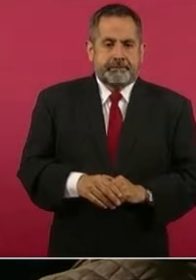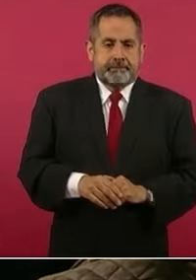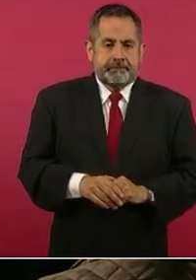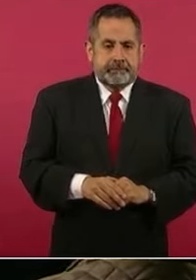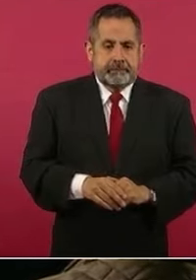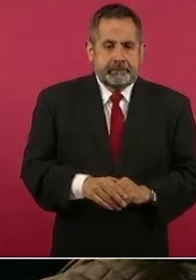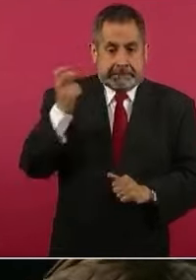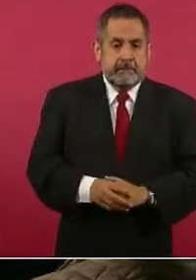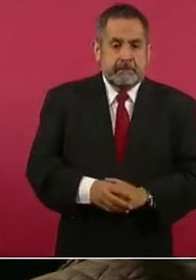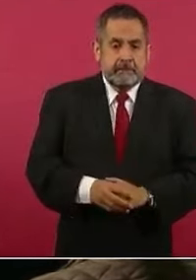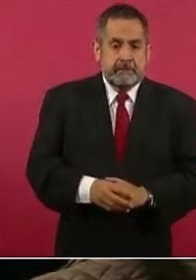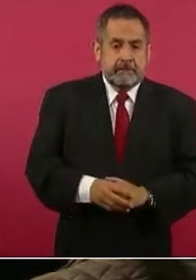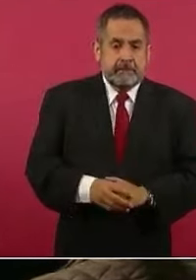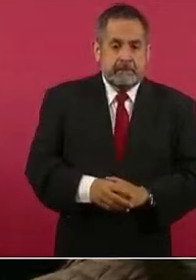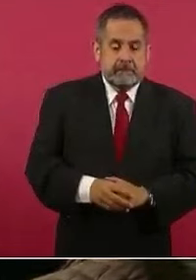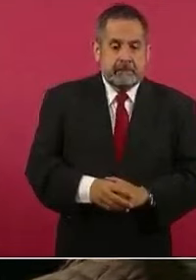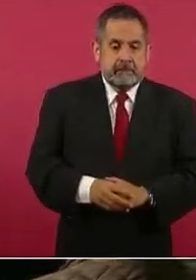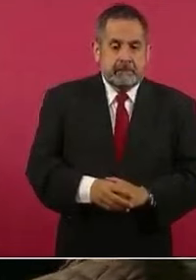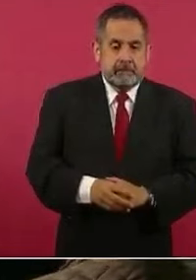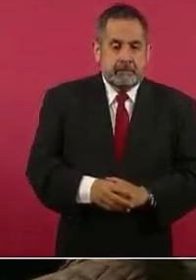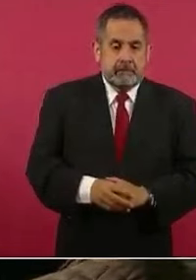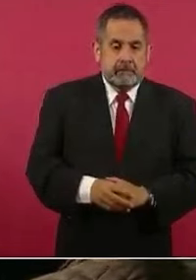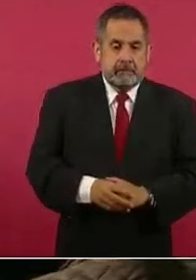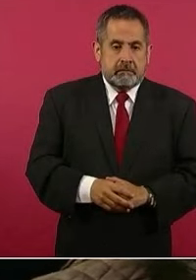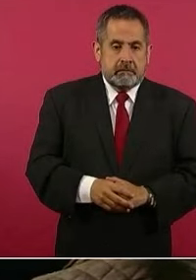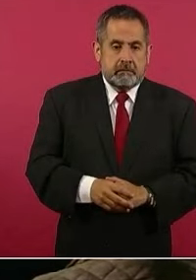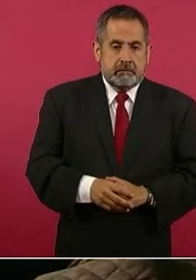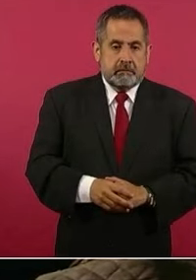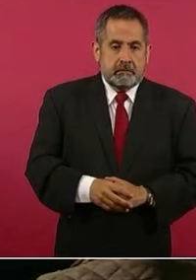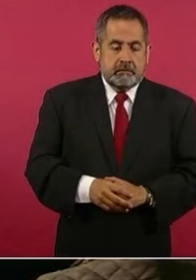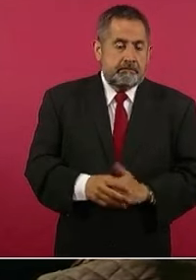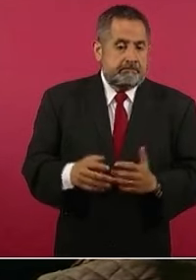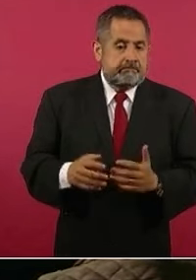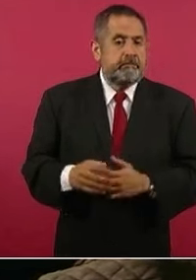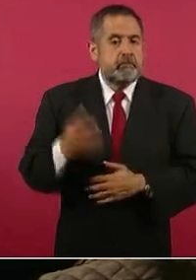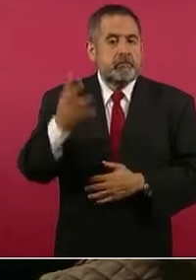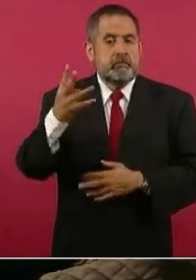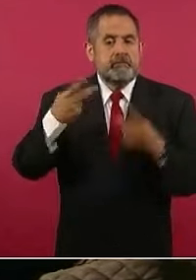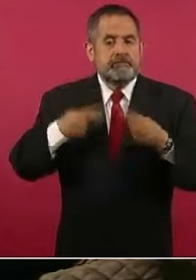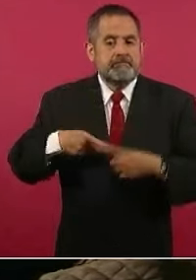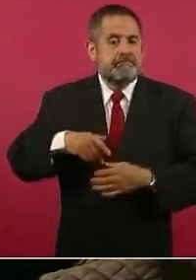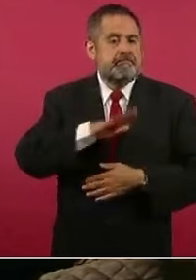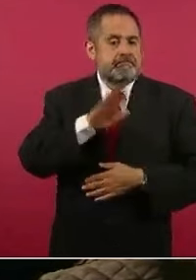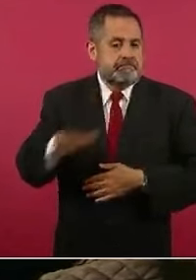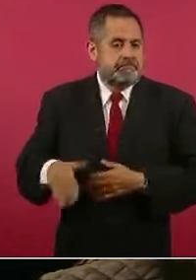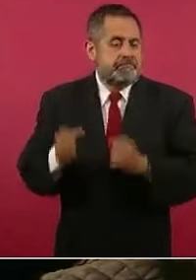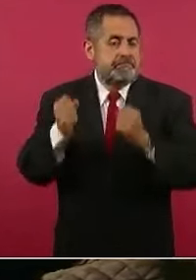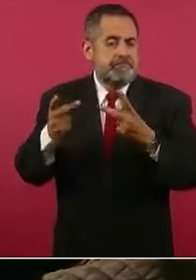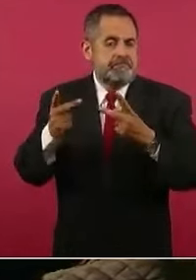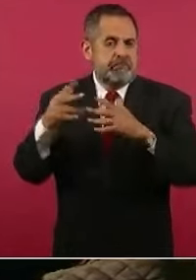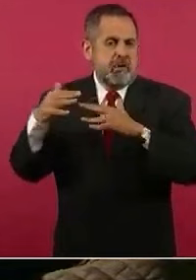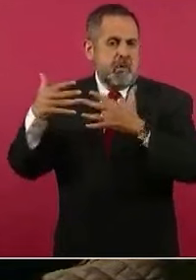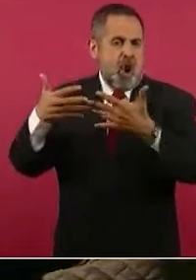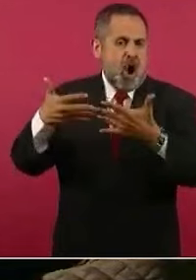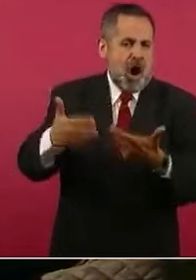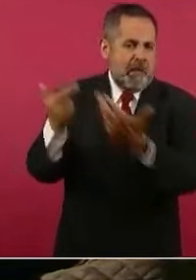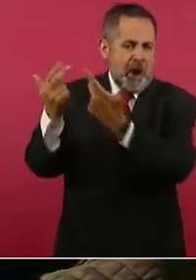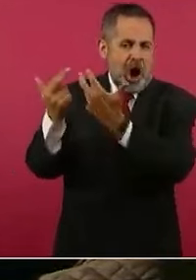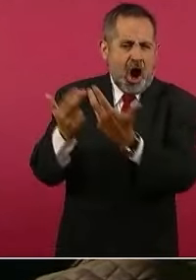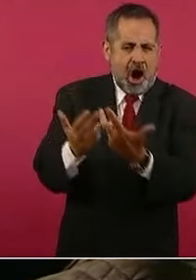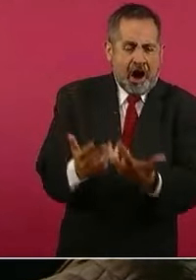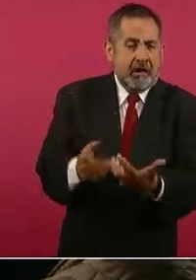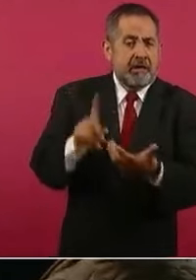que hay? Ahí está, mire. En Colombia, al menos 4 personas murieron y centenares sufrieron heridas por el desplome de las graderías en